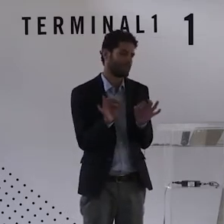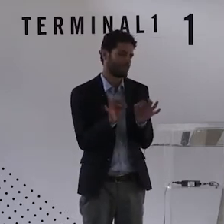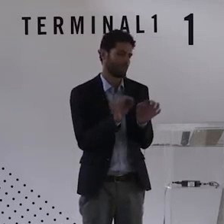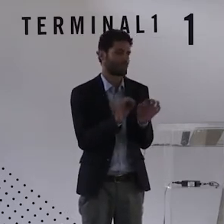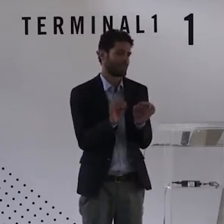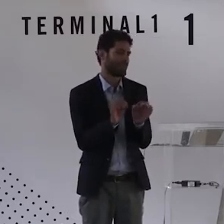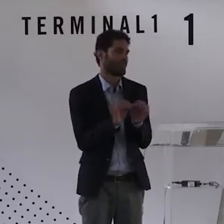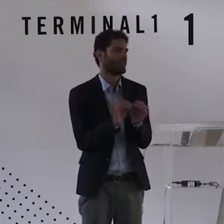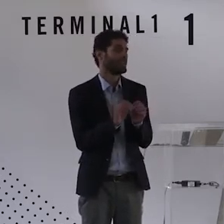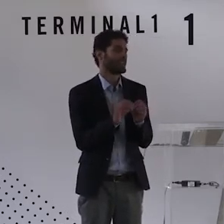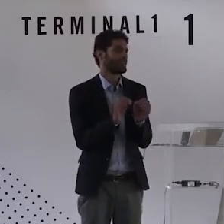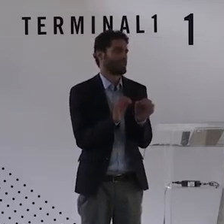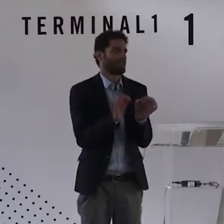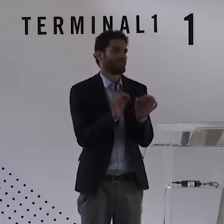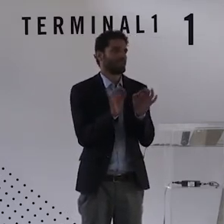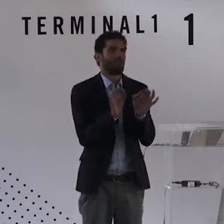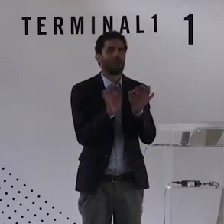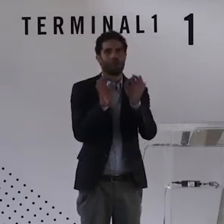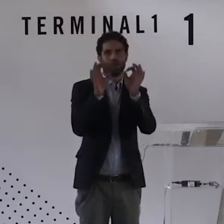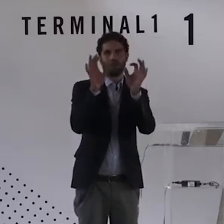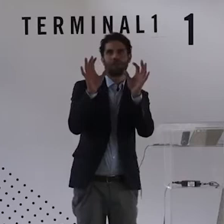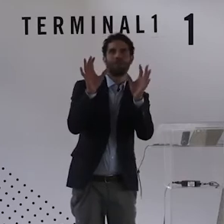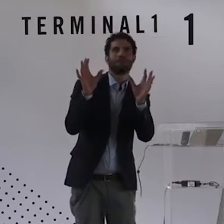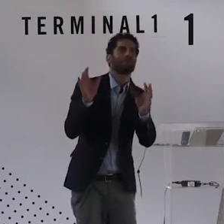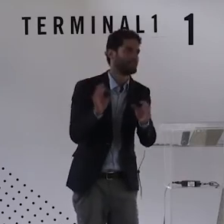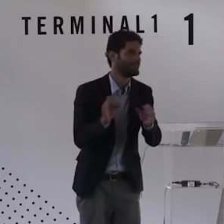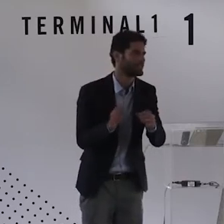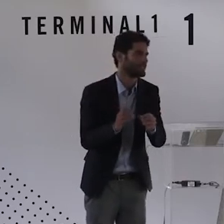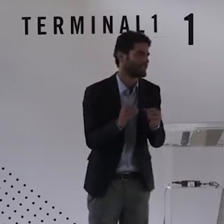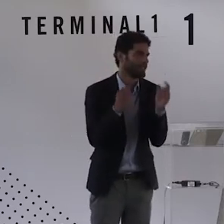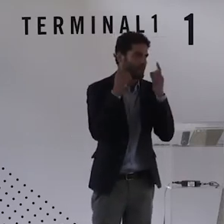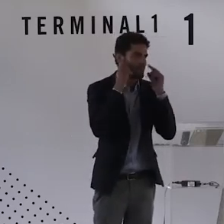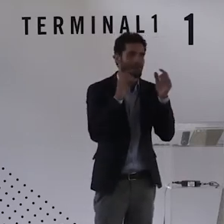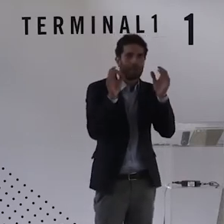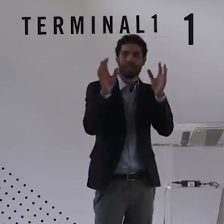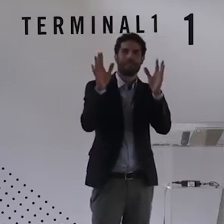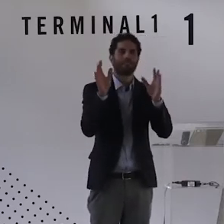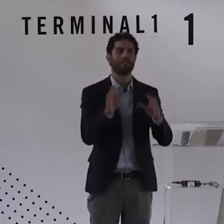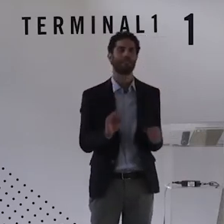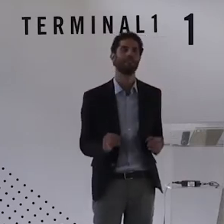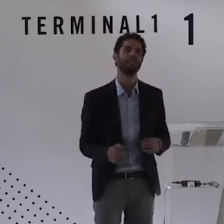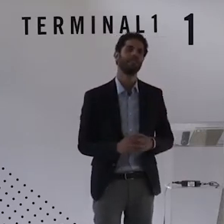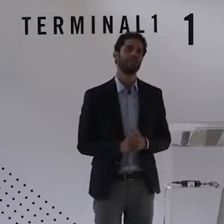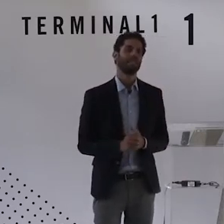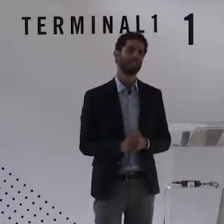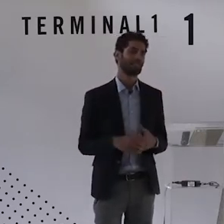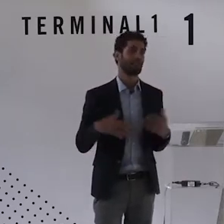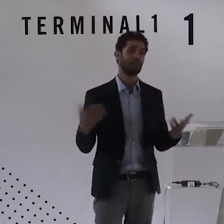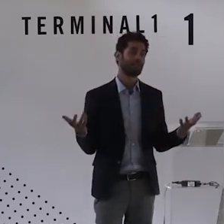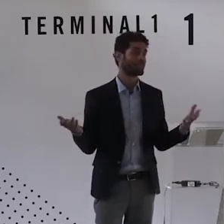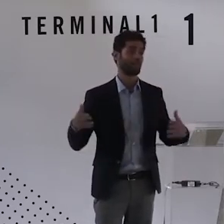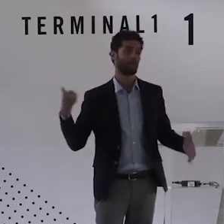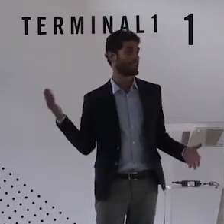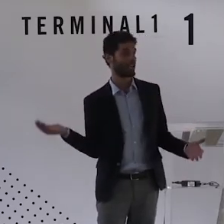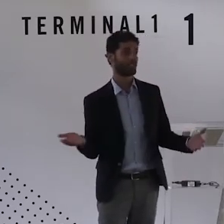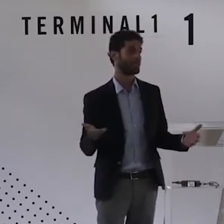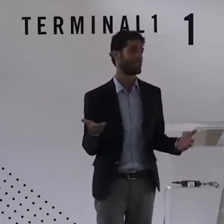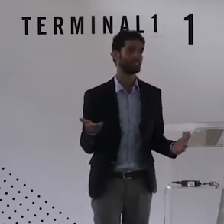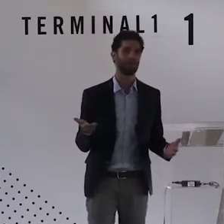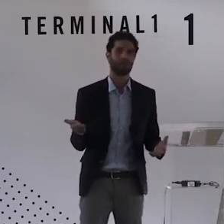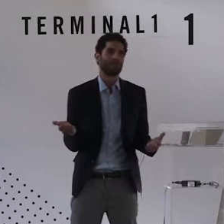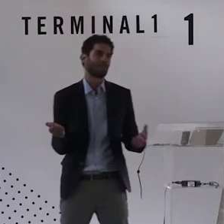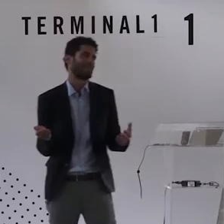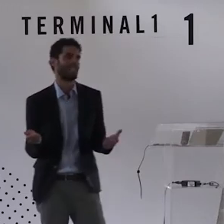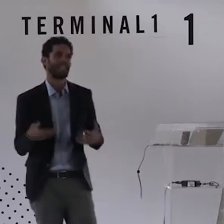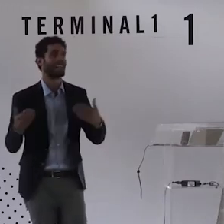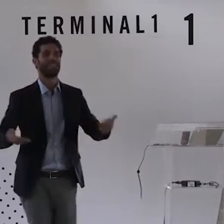Básicamente creo que está muy relacionado a qué pasa si no logro mi sueño, ¿no? Y todavía ahorita las metas que tengo. Simplemente cuando llega otra